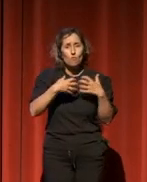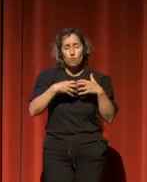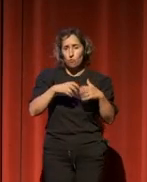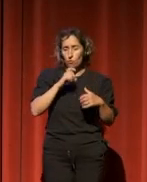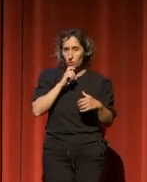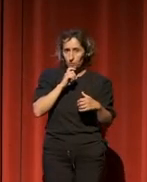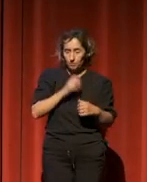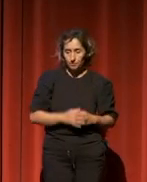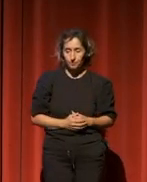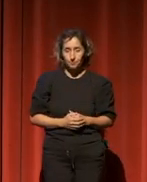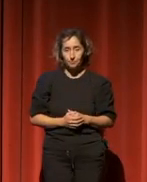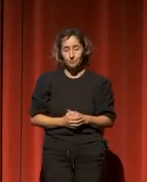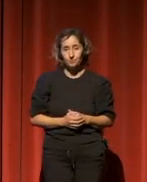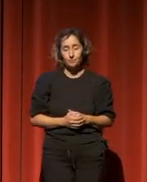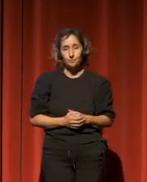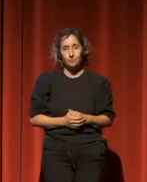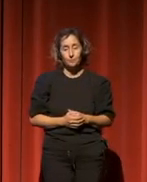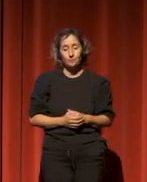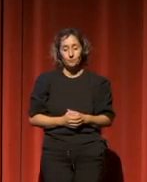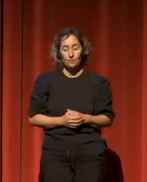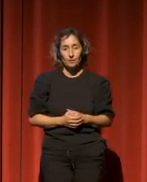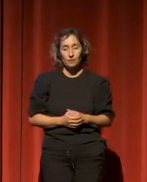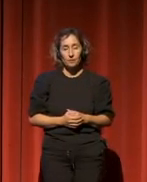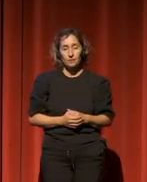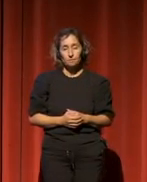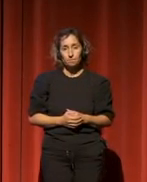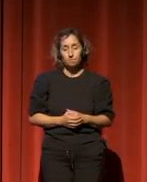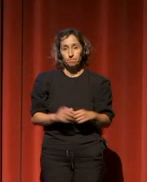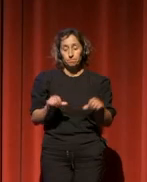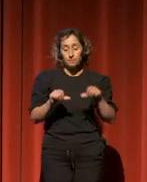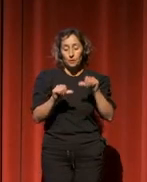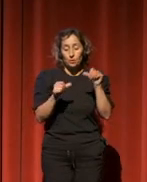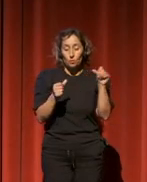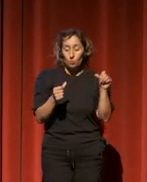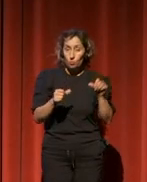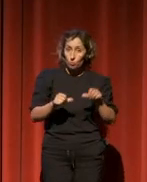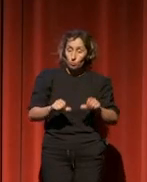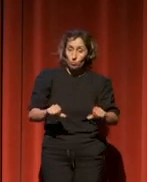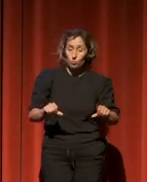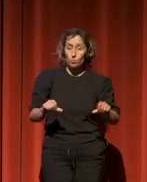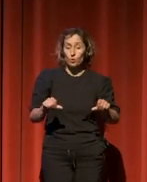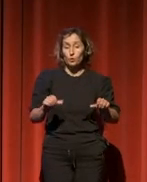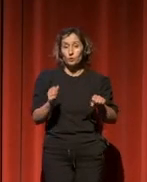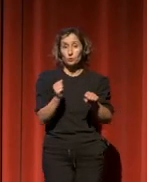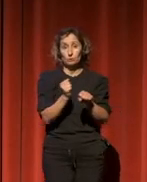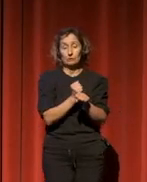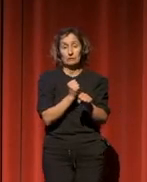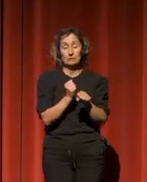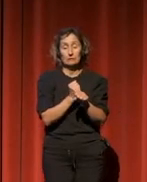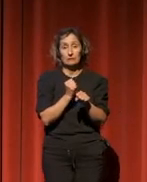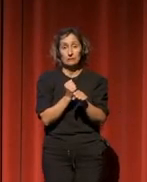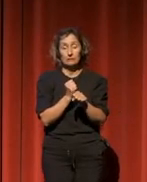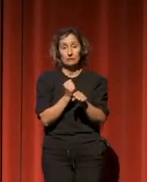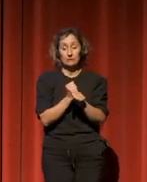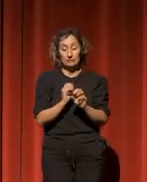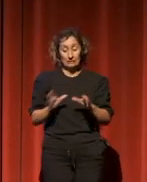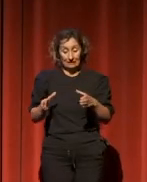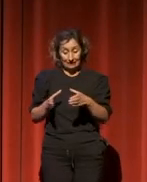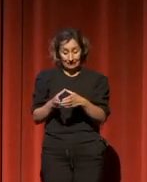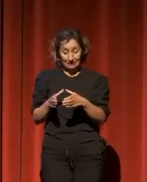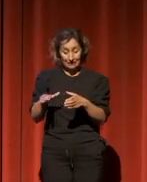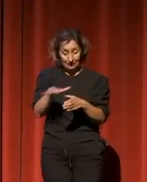de de trabajo que este este este grupo que organiza el